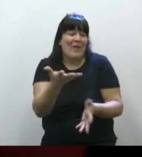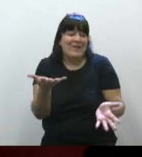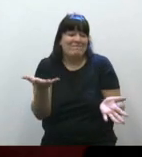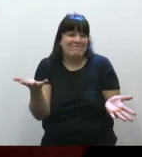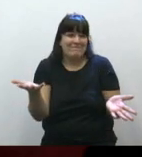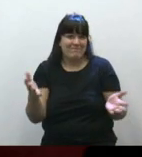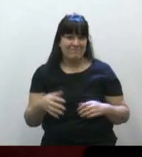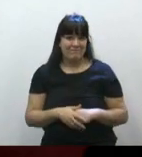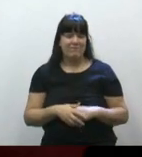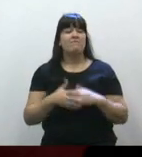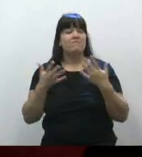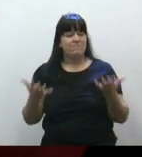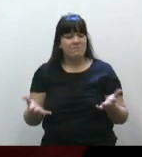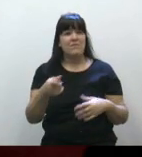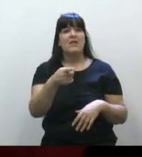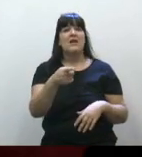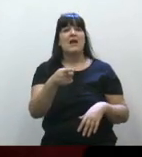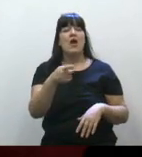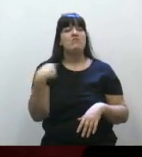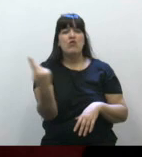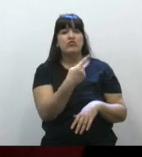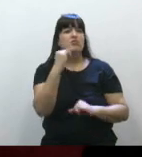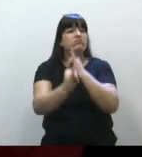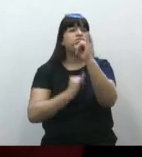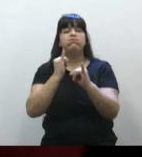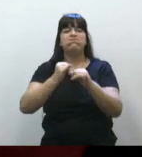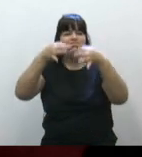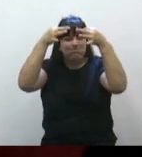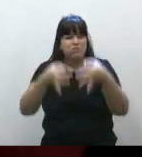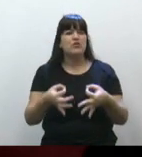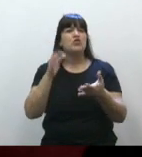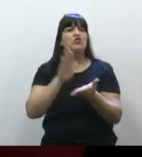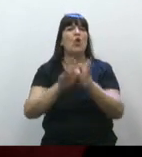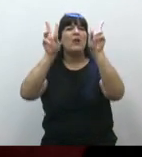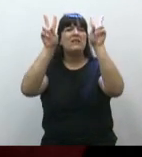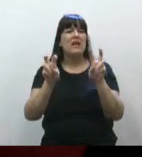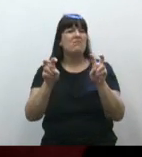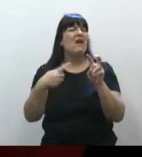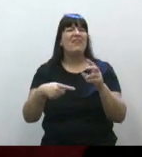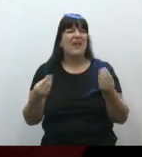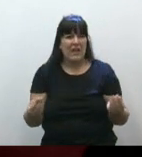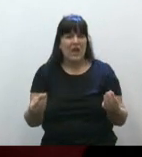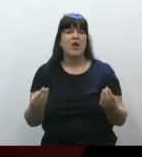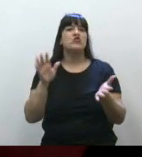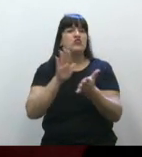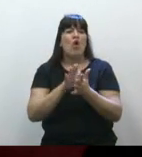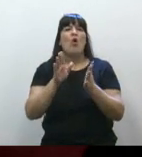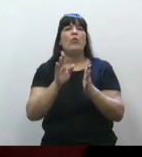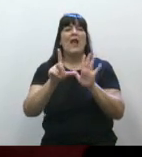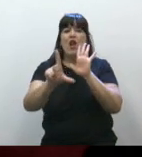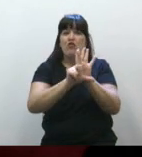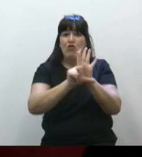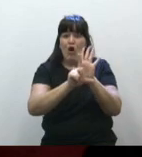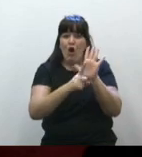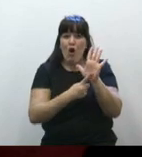entonces estamos hablando concretamente de temas que tienen que ver con la estructuración de normas que